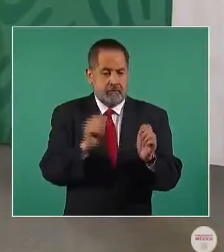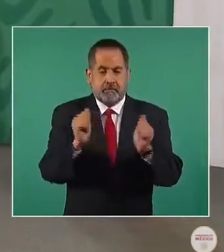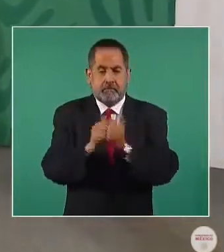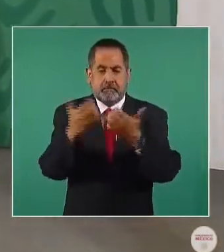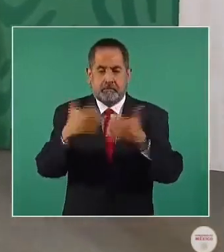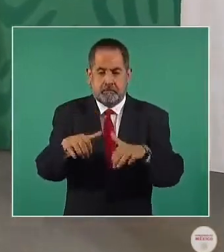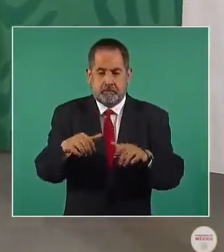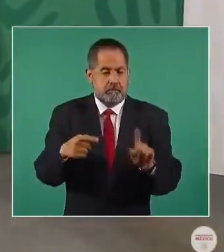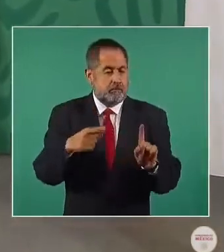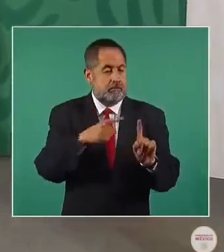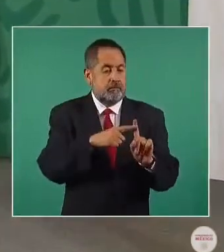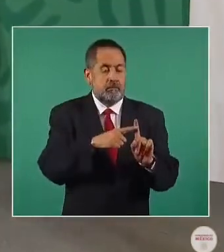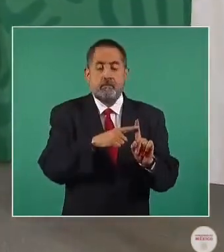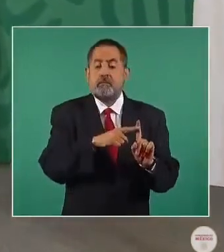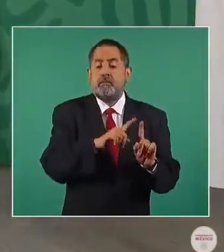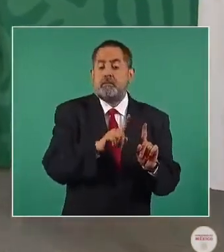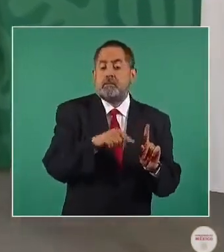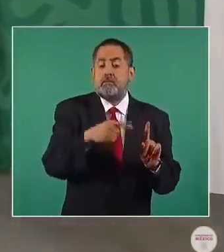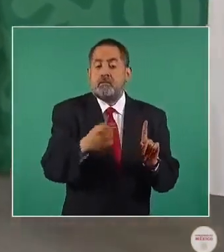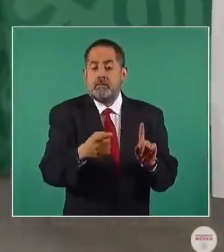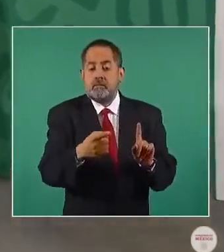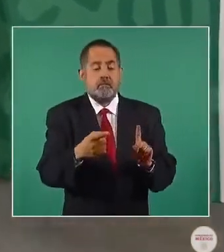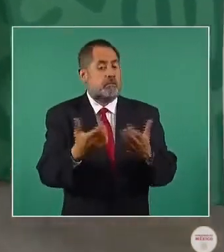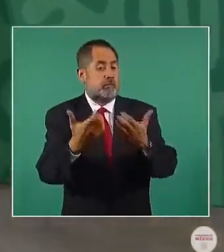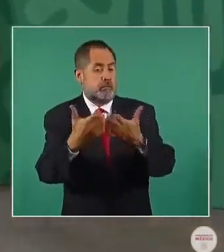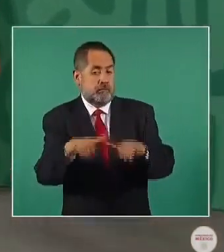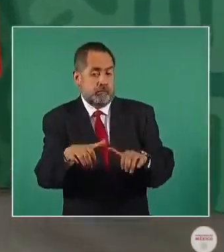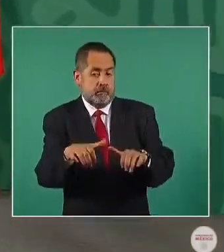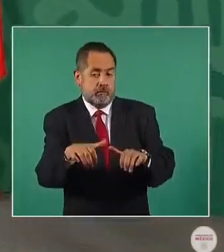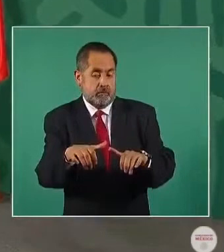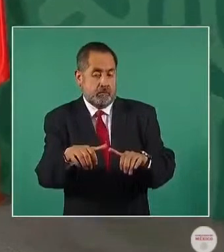y sus cuñados de él,